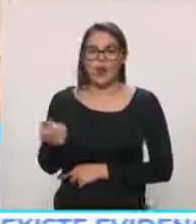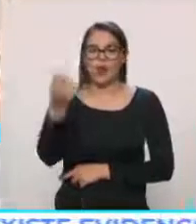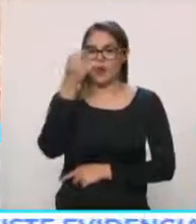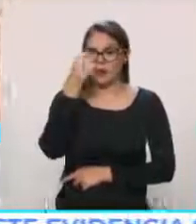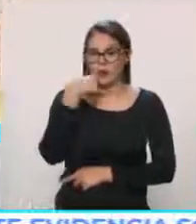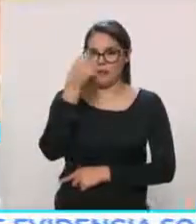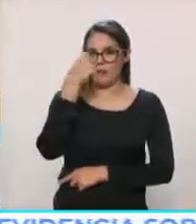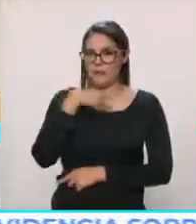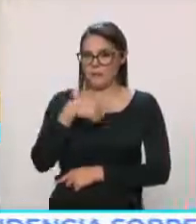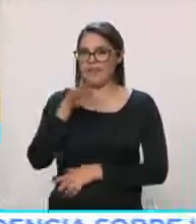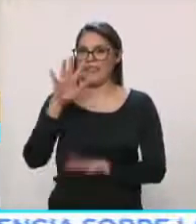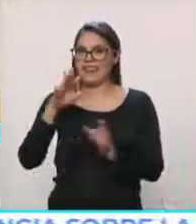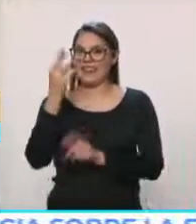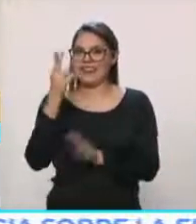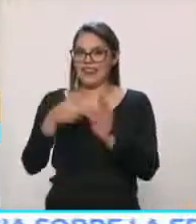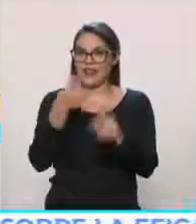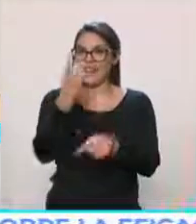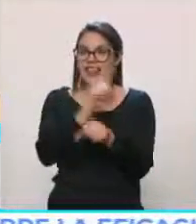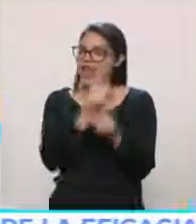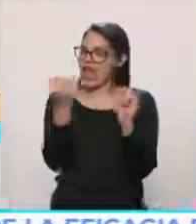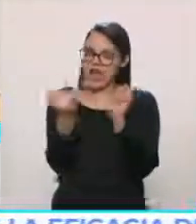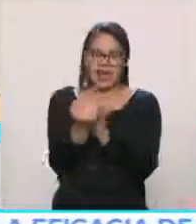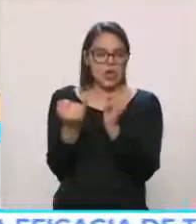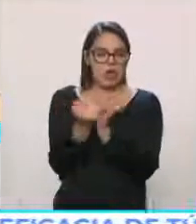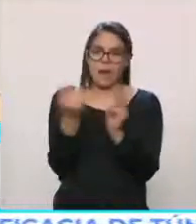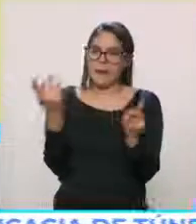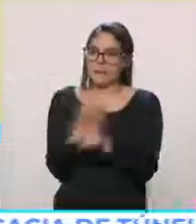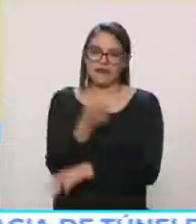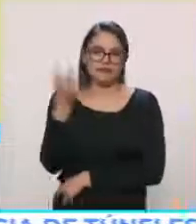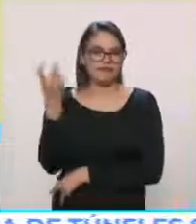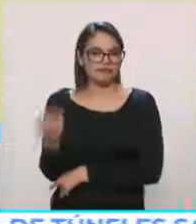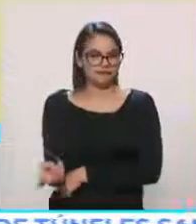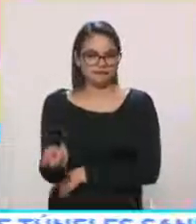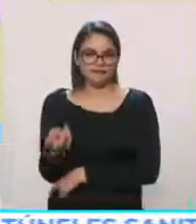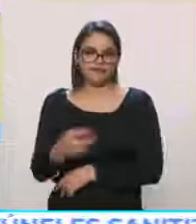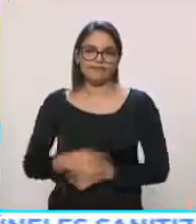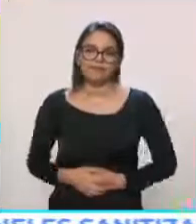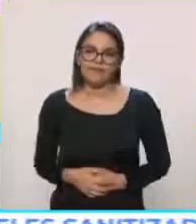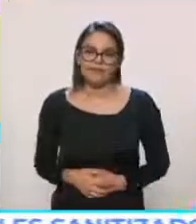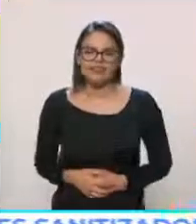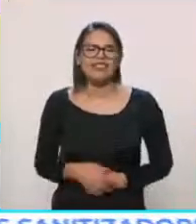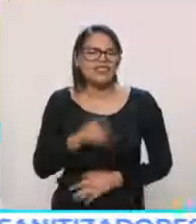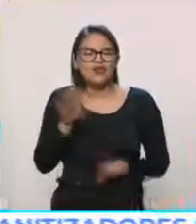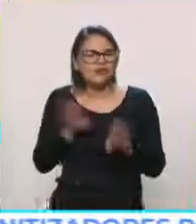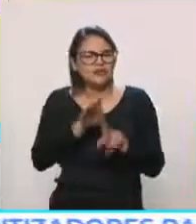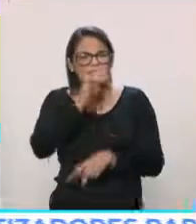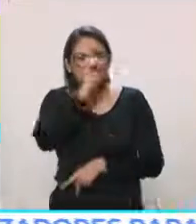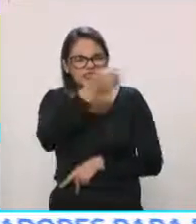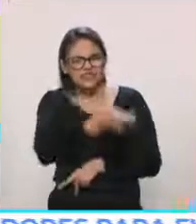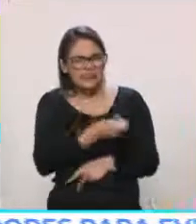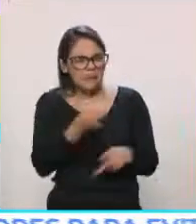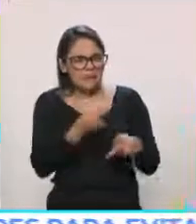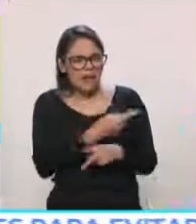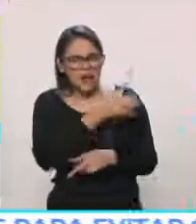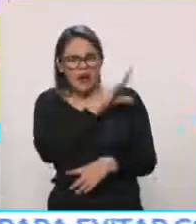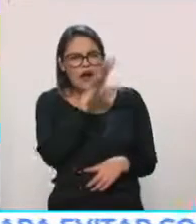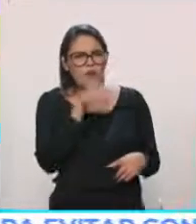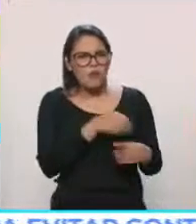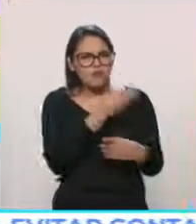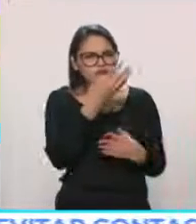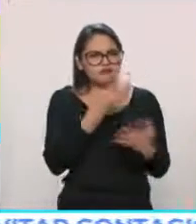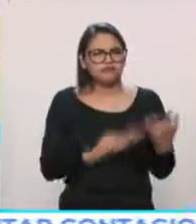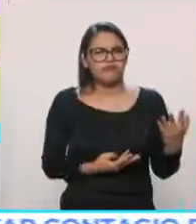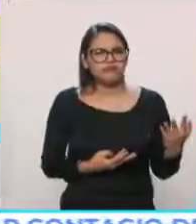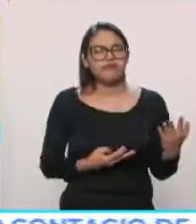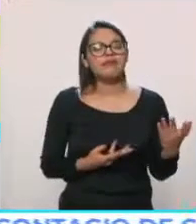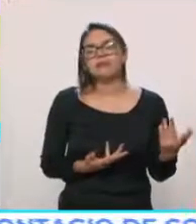en cápsulas. Pues igual esto. ¿Y de qué se trata? Pues se trata de actividades, como muy bien señalaste,